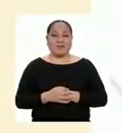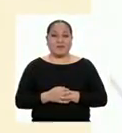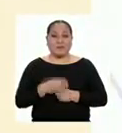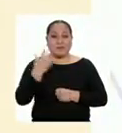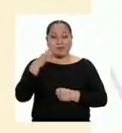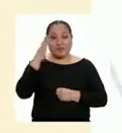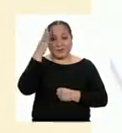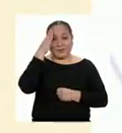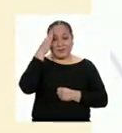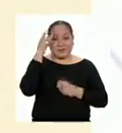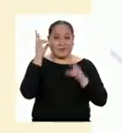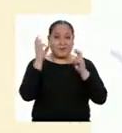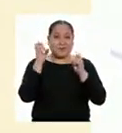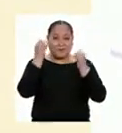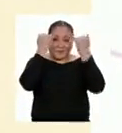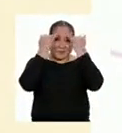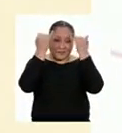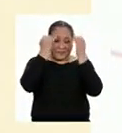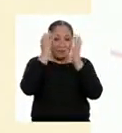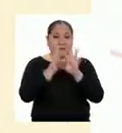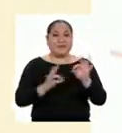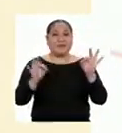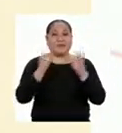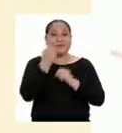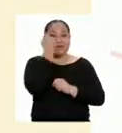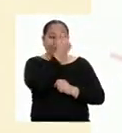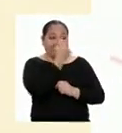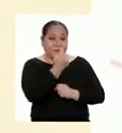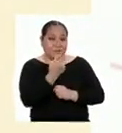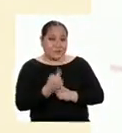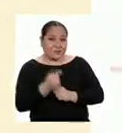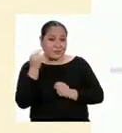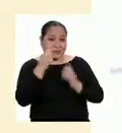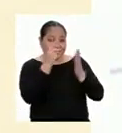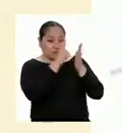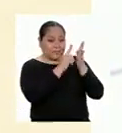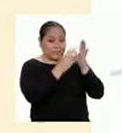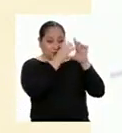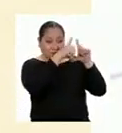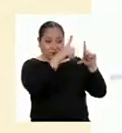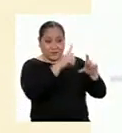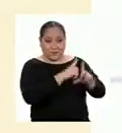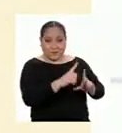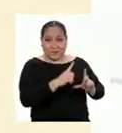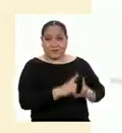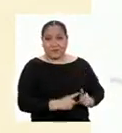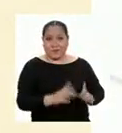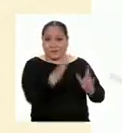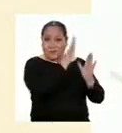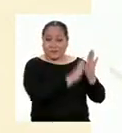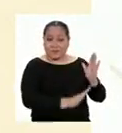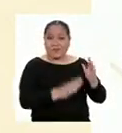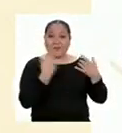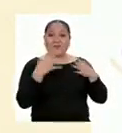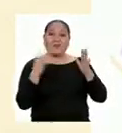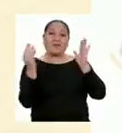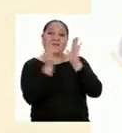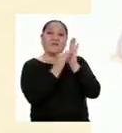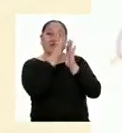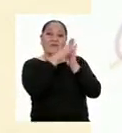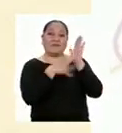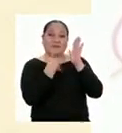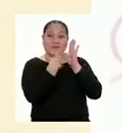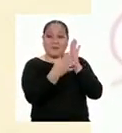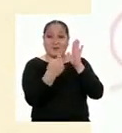Sabiendo los temas y las ideas principales de cada texto en nuestro texto múltiple, ya podremos armar nuestro cuadro